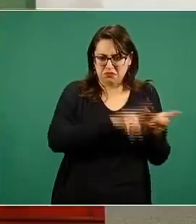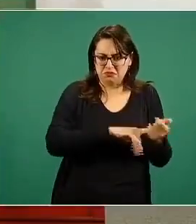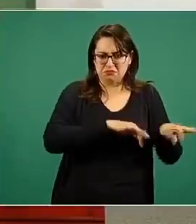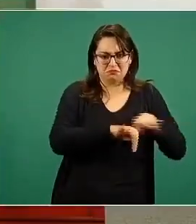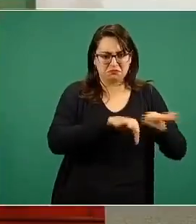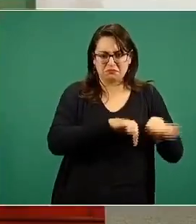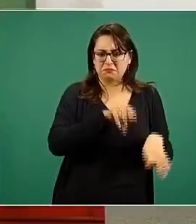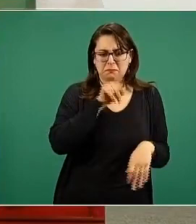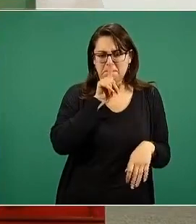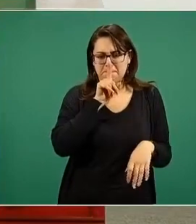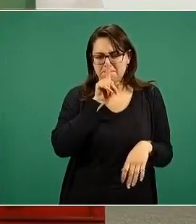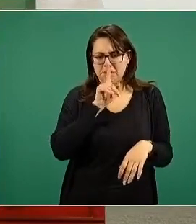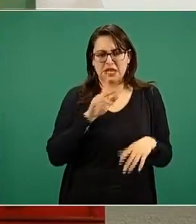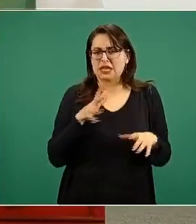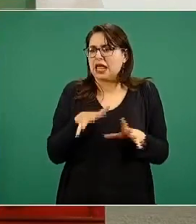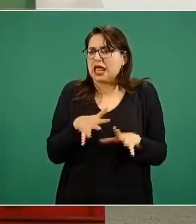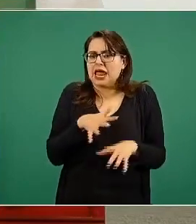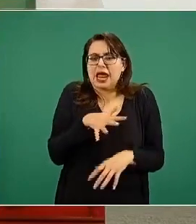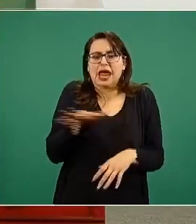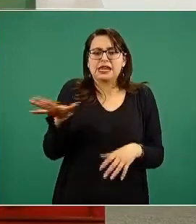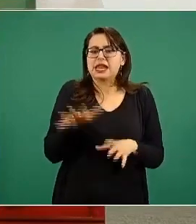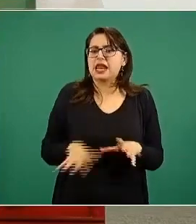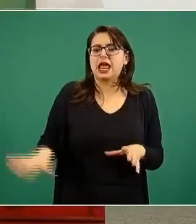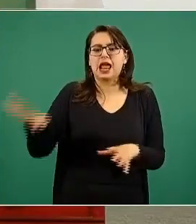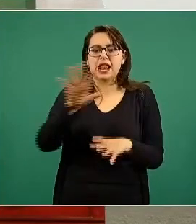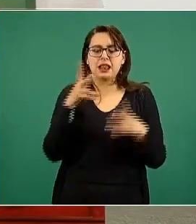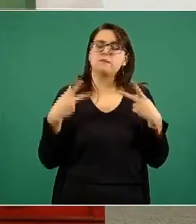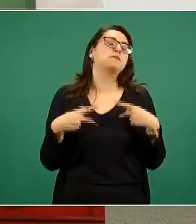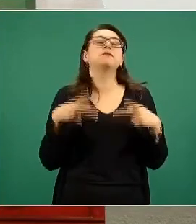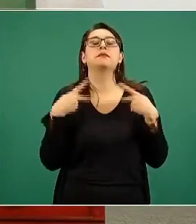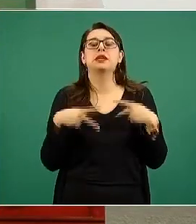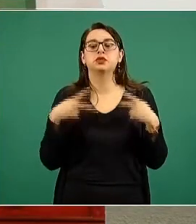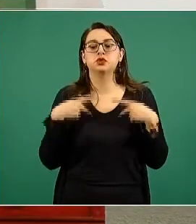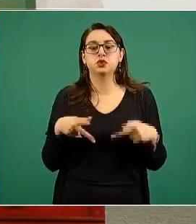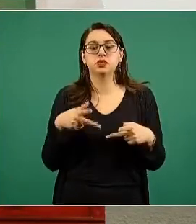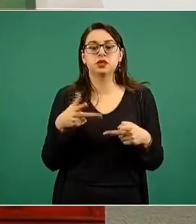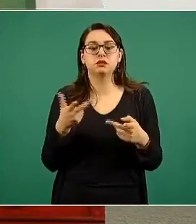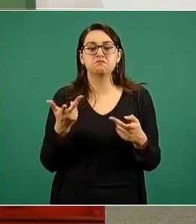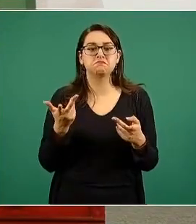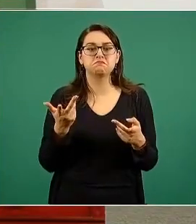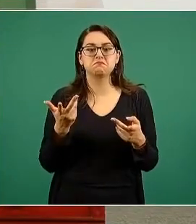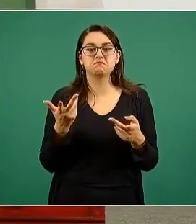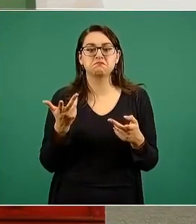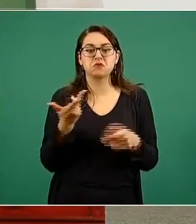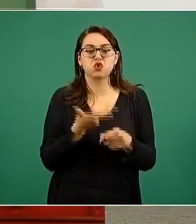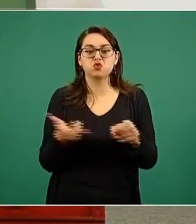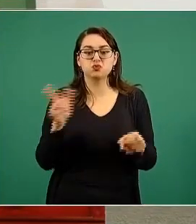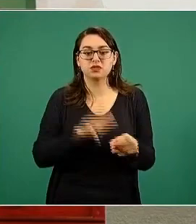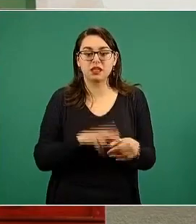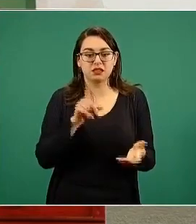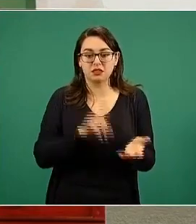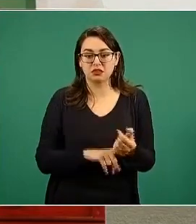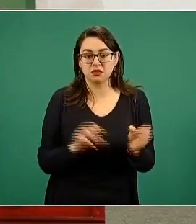va a requerir de una atención hospitalaria. Hay que también recordar esta